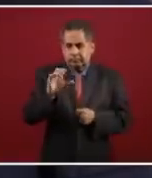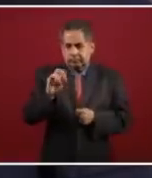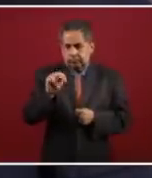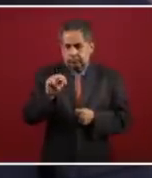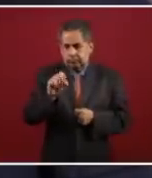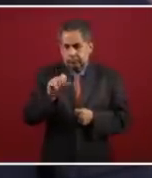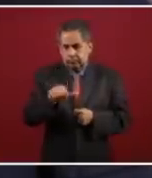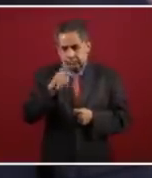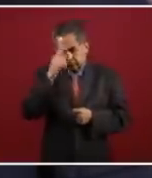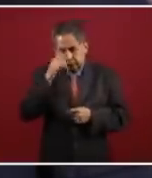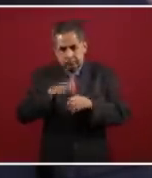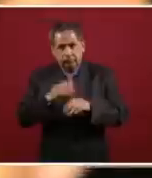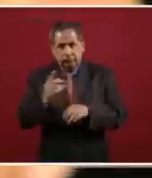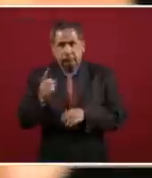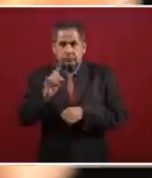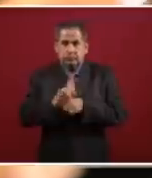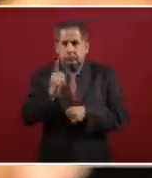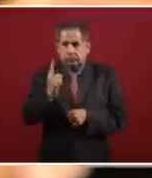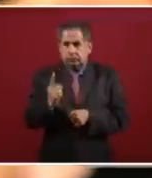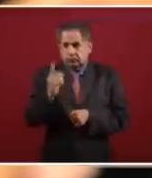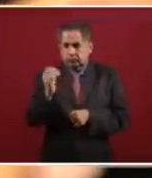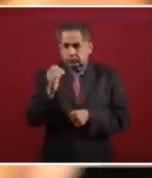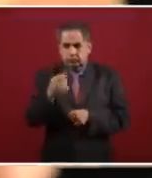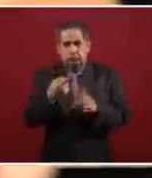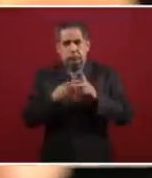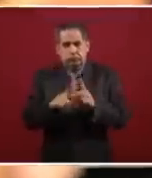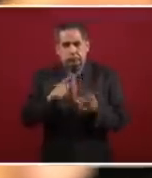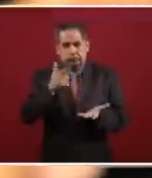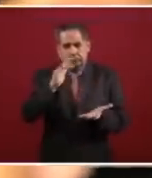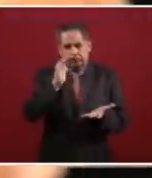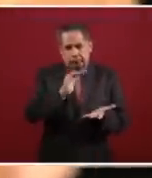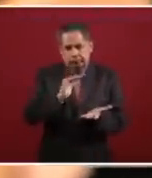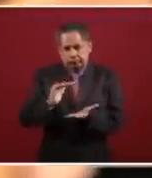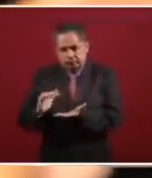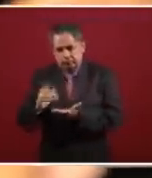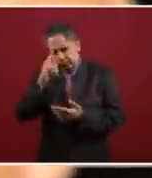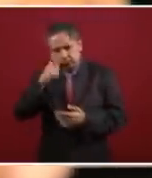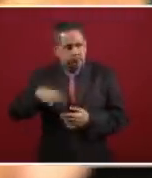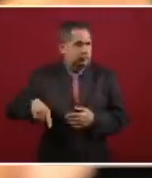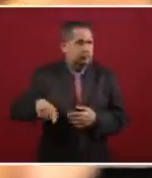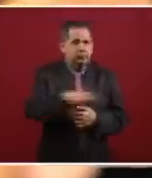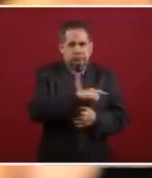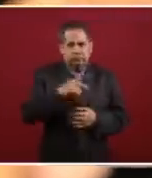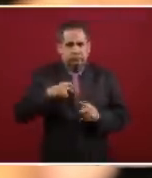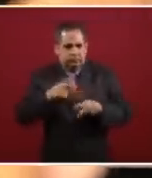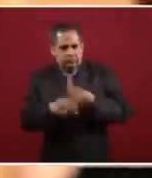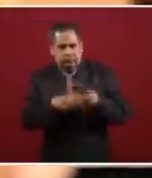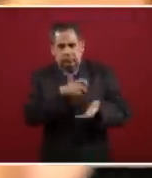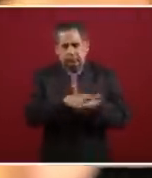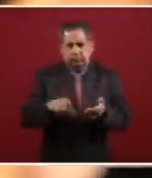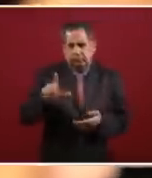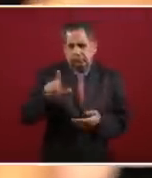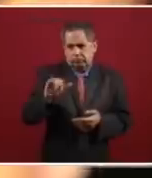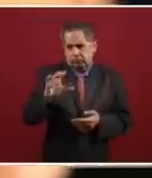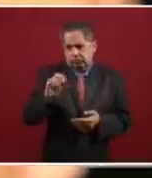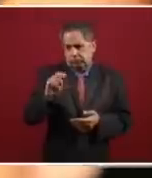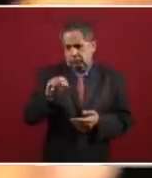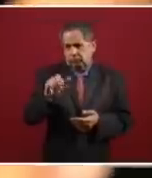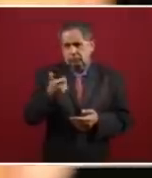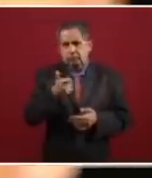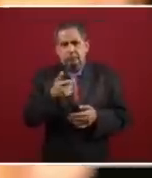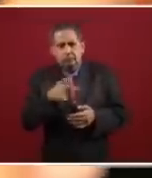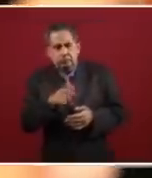de que a partir del 1 de octubre los precios bajarían, sobre todo para las personas que acuden a este tipo de lugares, ¿no? Buscando mejores precios.